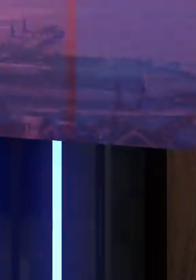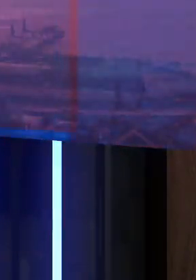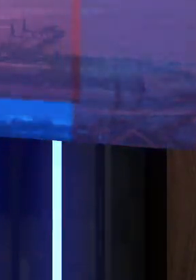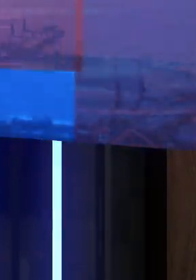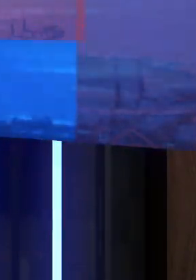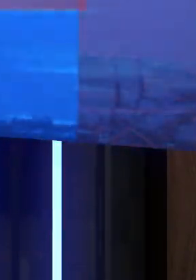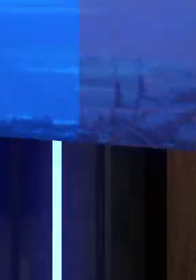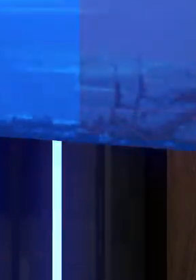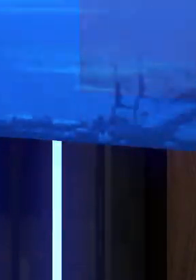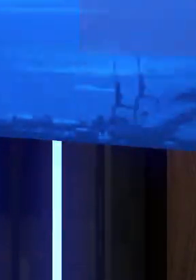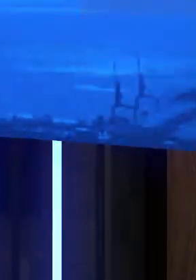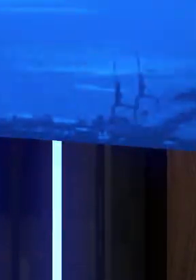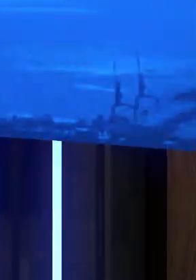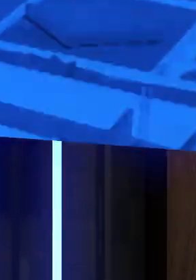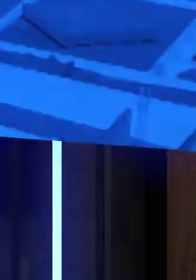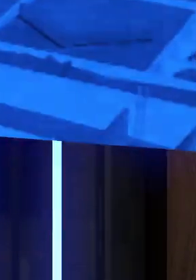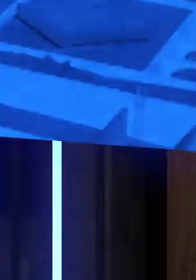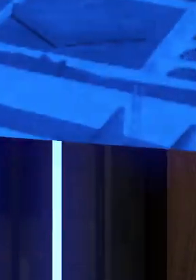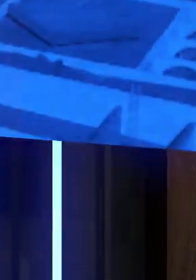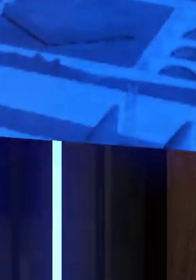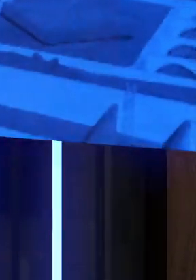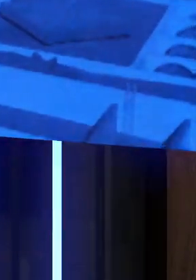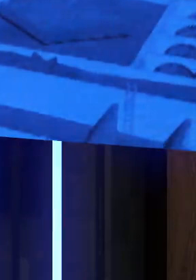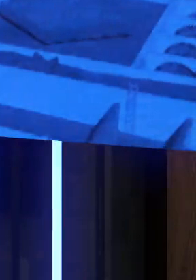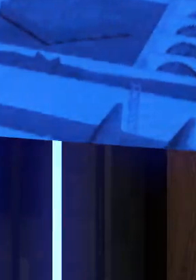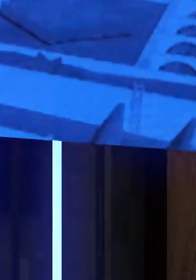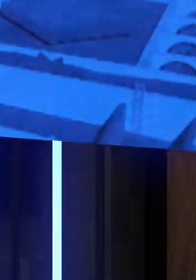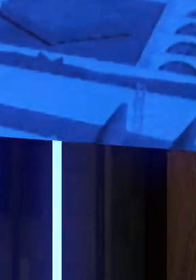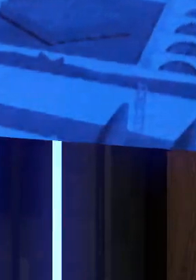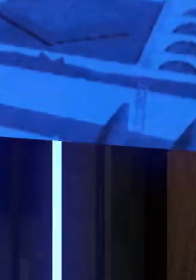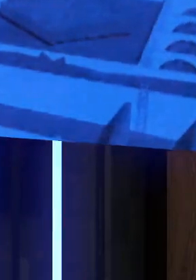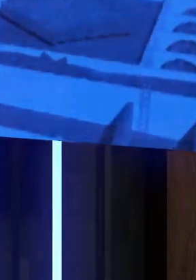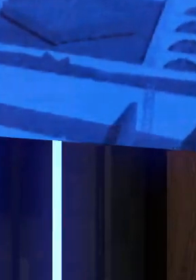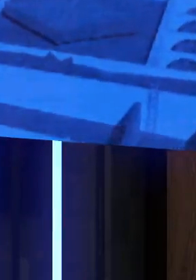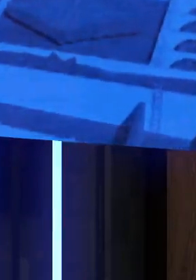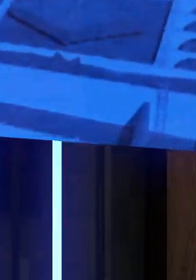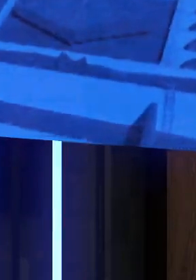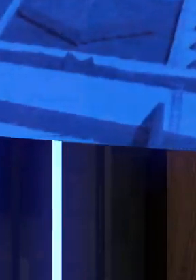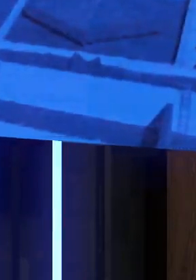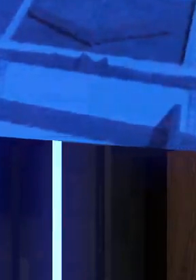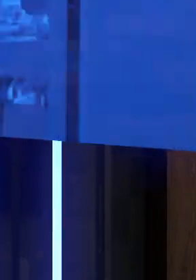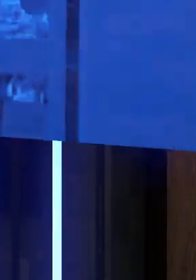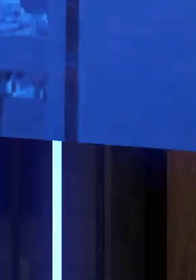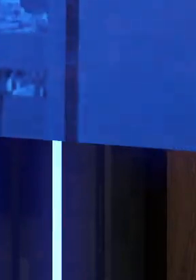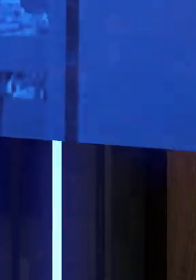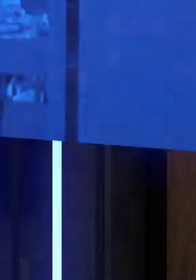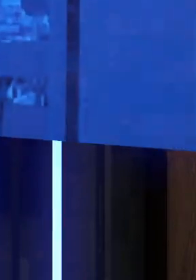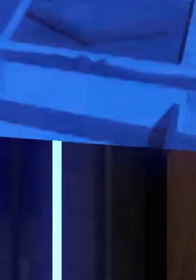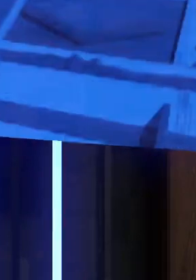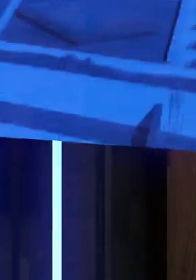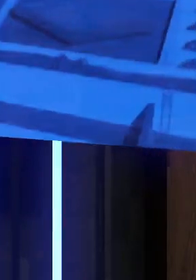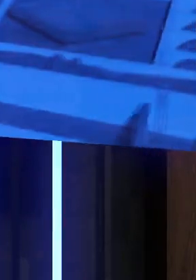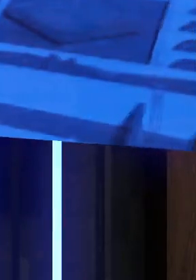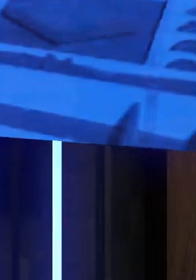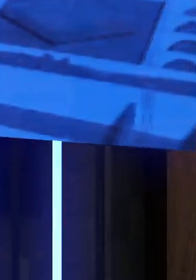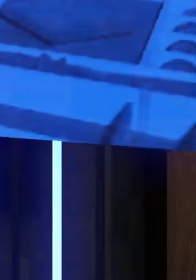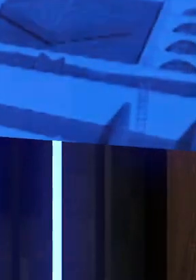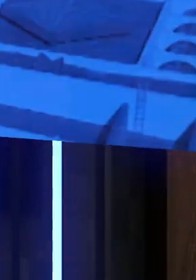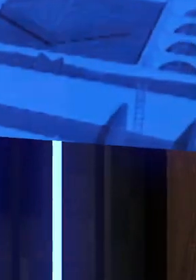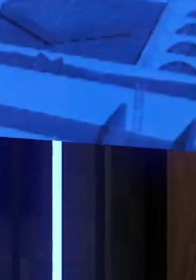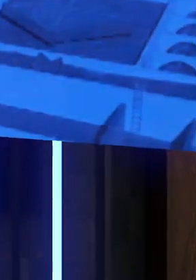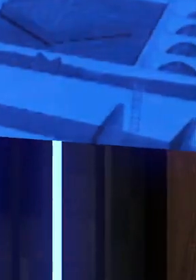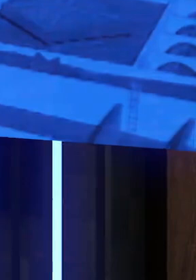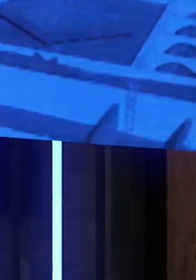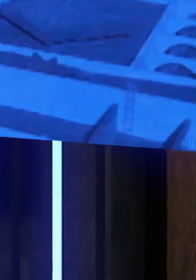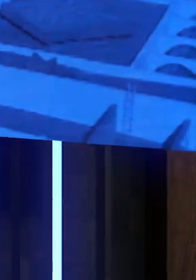que declara imprescriptibles los delitos sexuales contra menores. Además, se informó y votó el mensaje que incorpora las